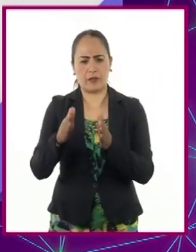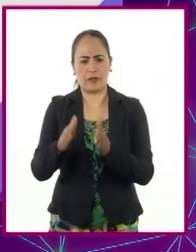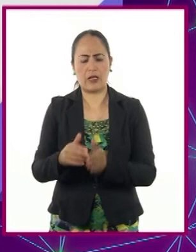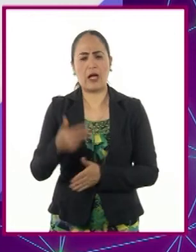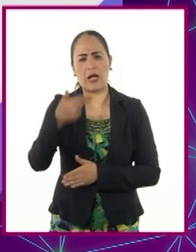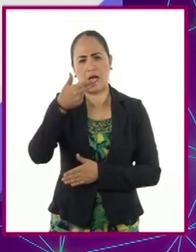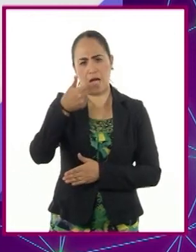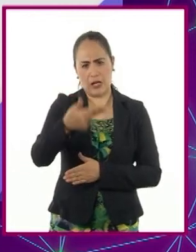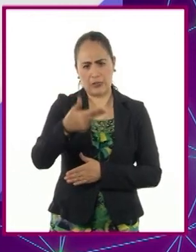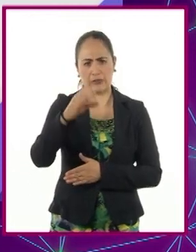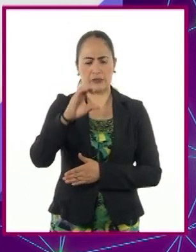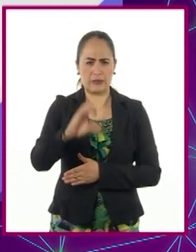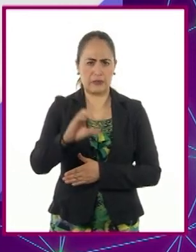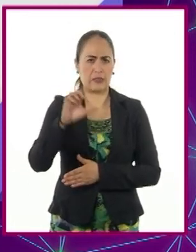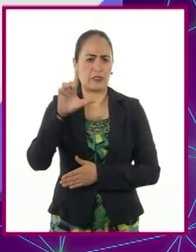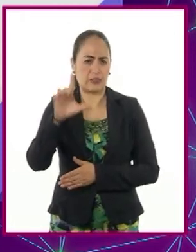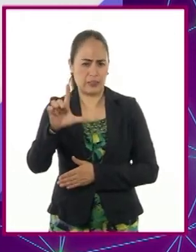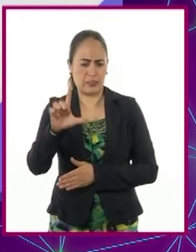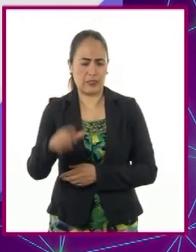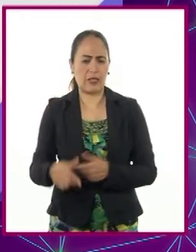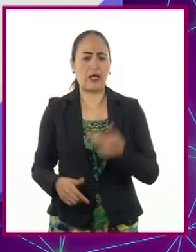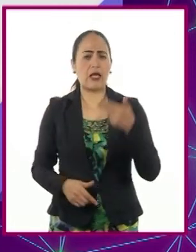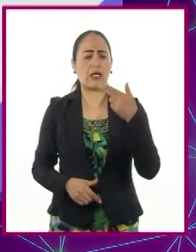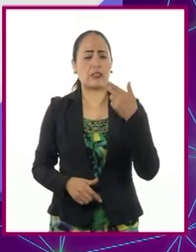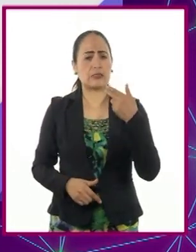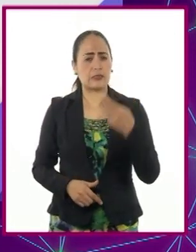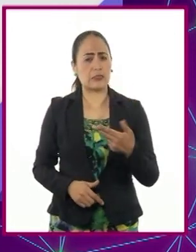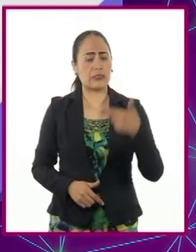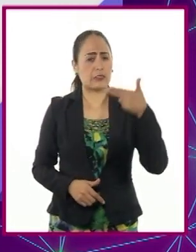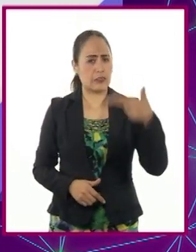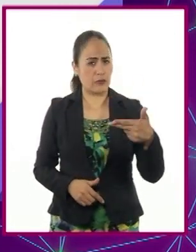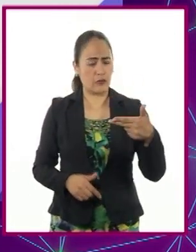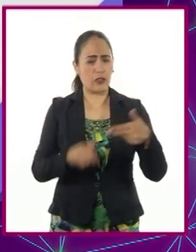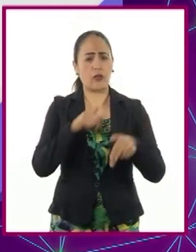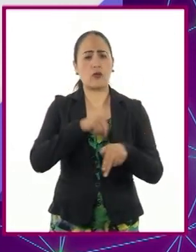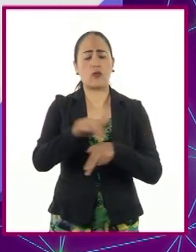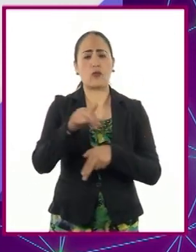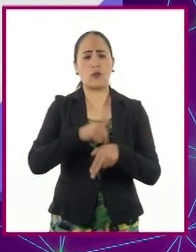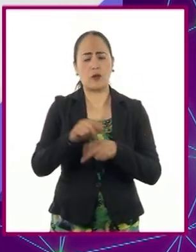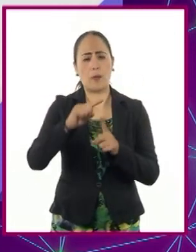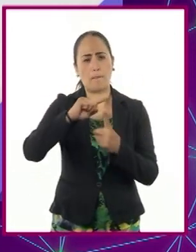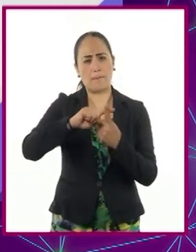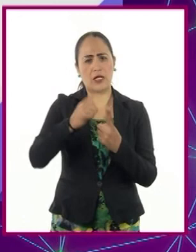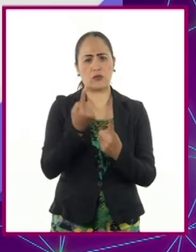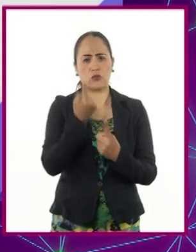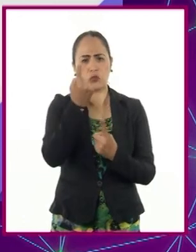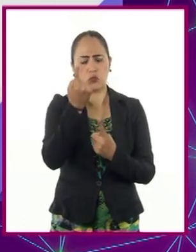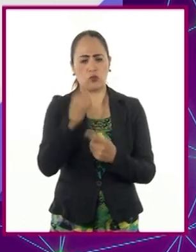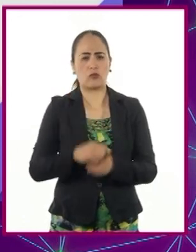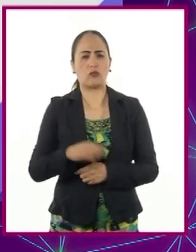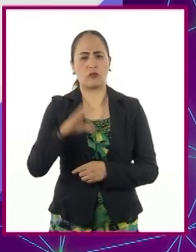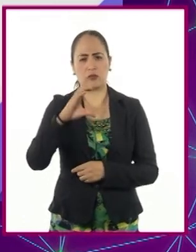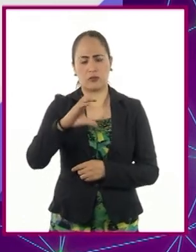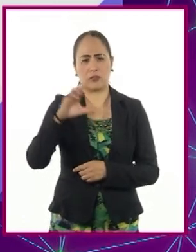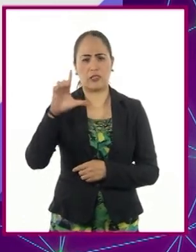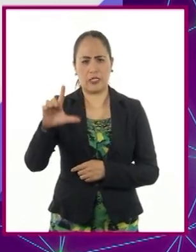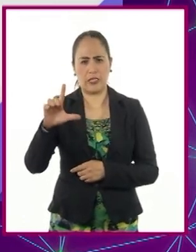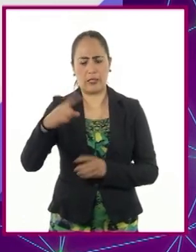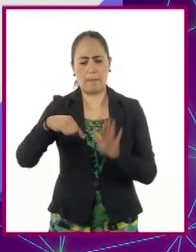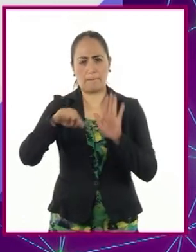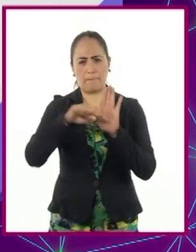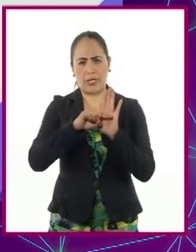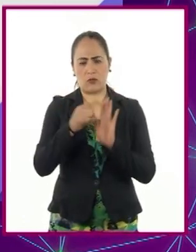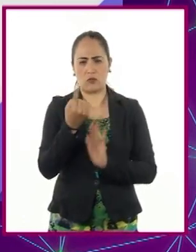ácido clorhídrico, el hidrógeno tiene un número de oxidación de +1 y el cloro de